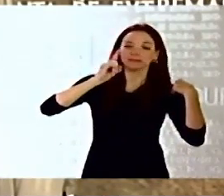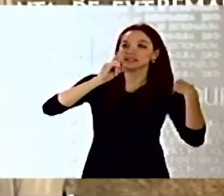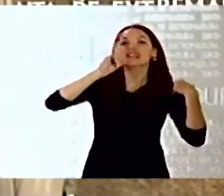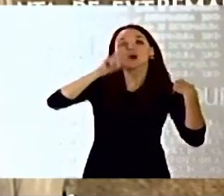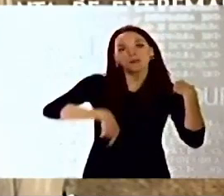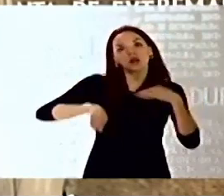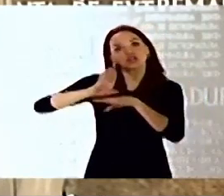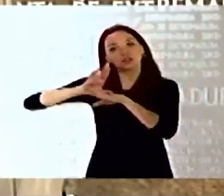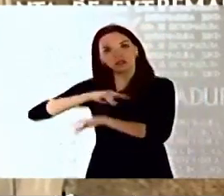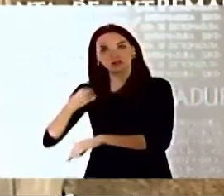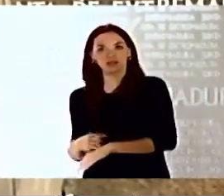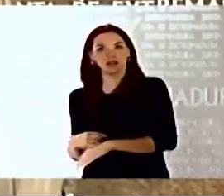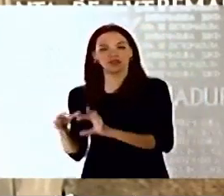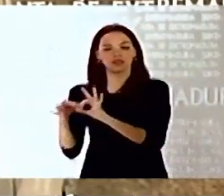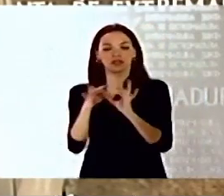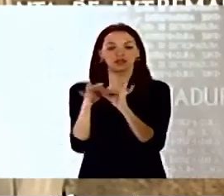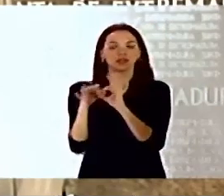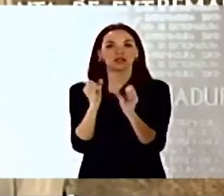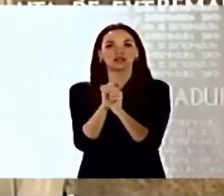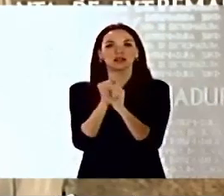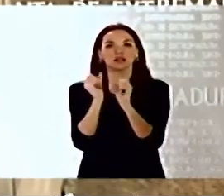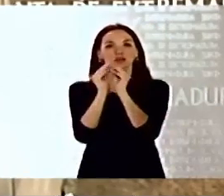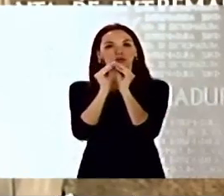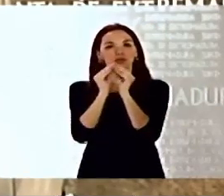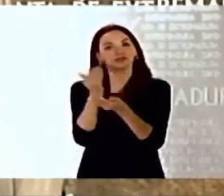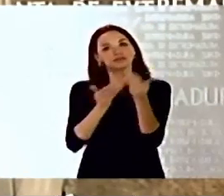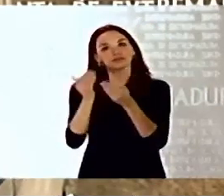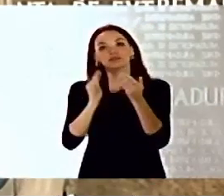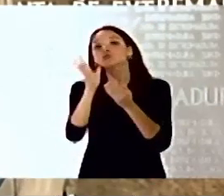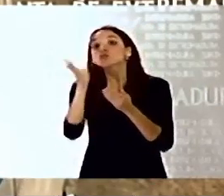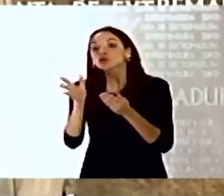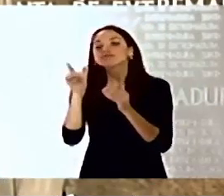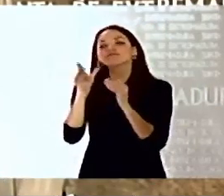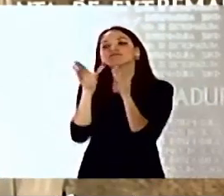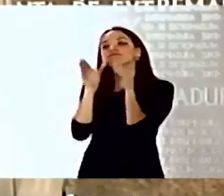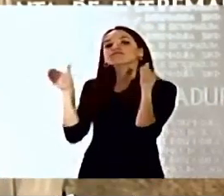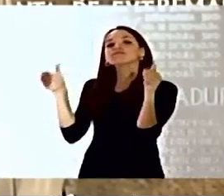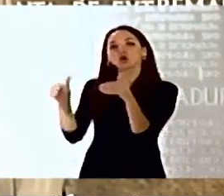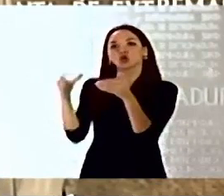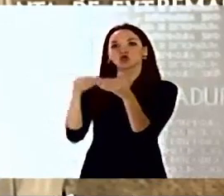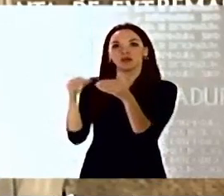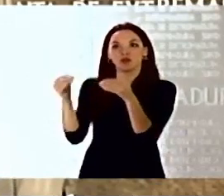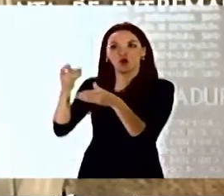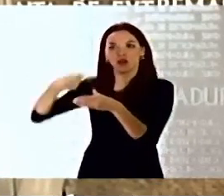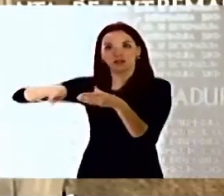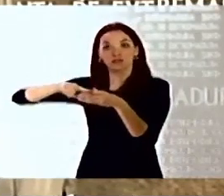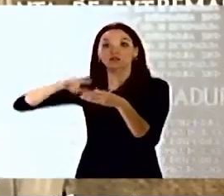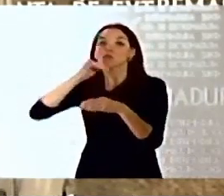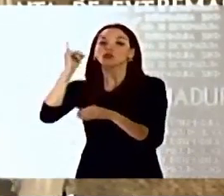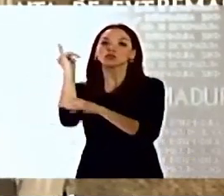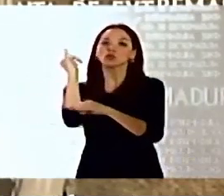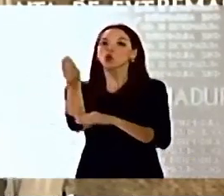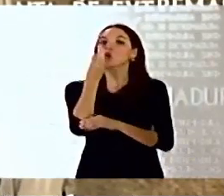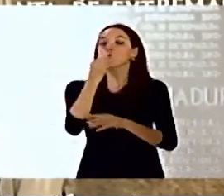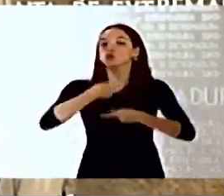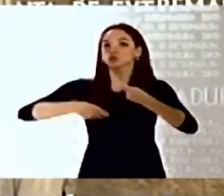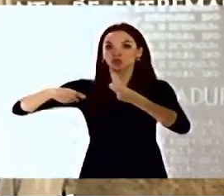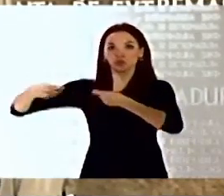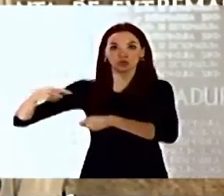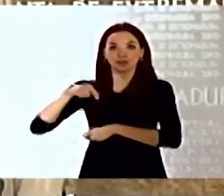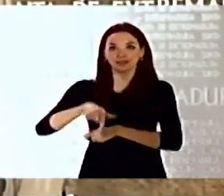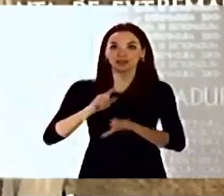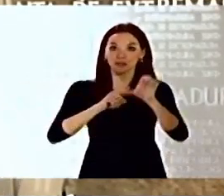de Sanidad, respecto de lo que a los consumidores se refiere, estando en esa estructura el Instituto de Consumo de Extremadura, que también tiene